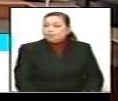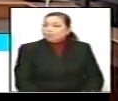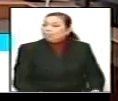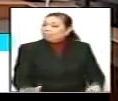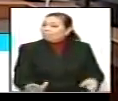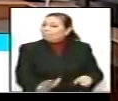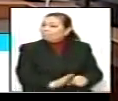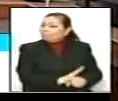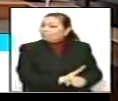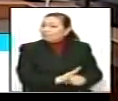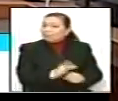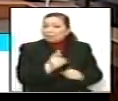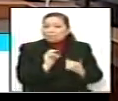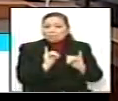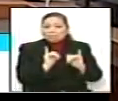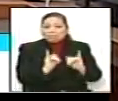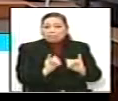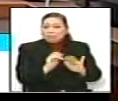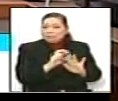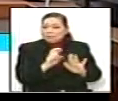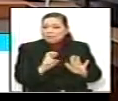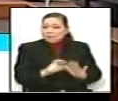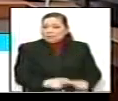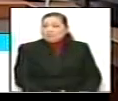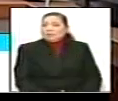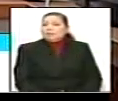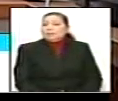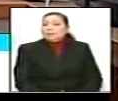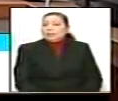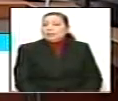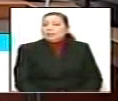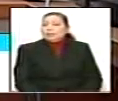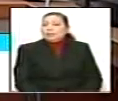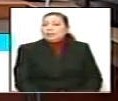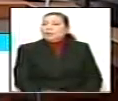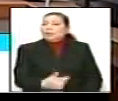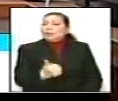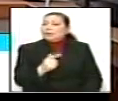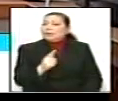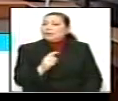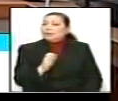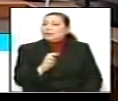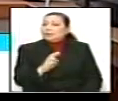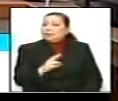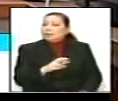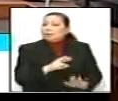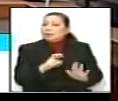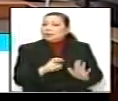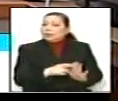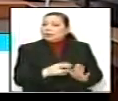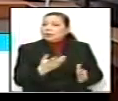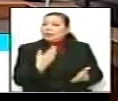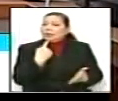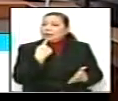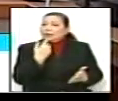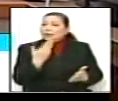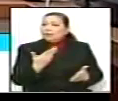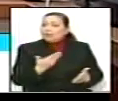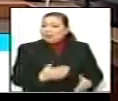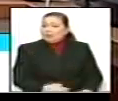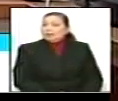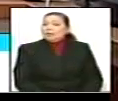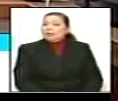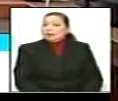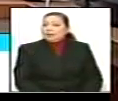compleja, que paralizó el proyecto, que amarró el cierre financiero del proyecto a decisiones como